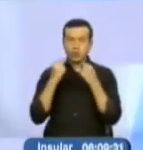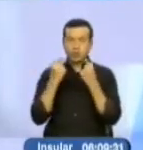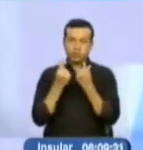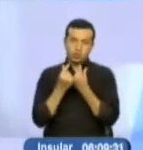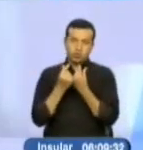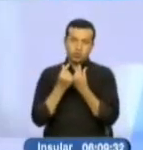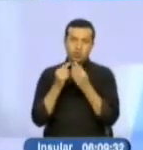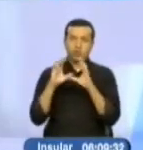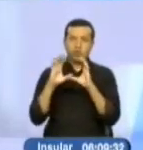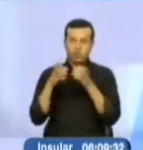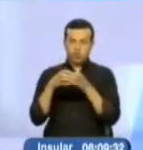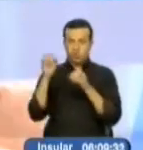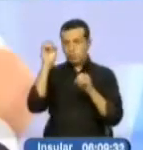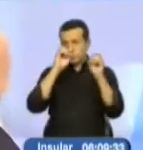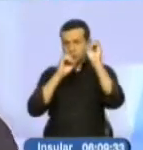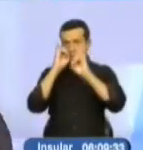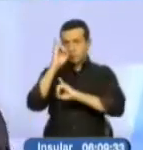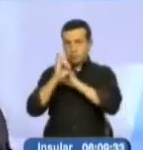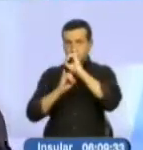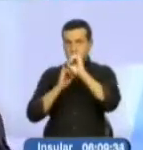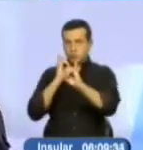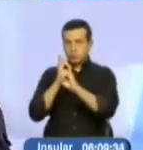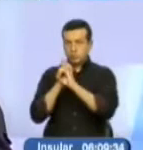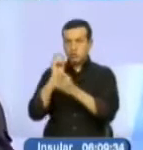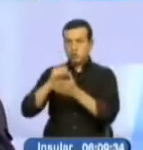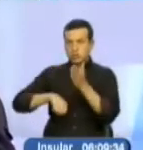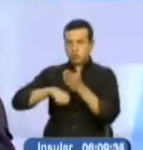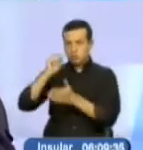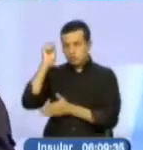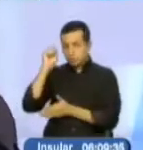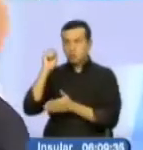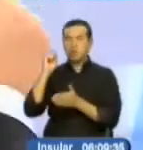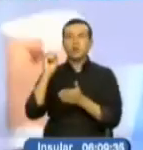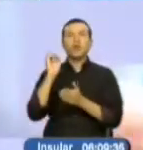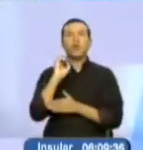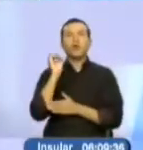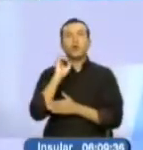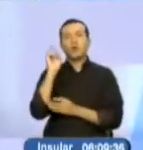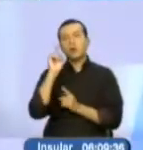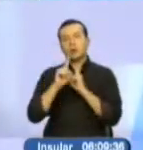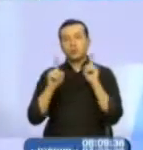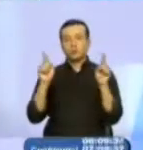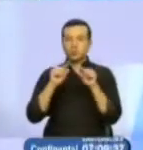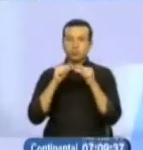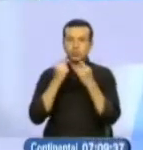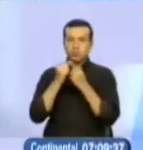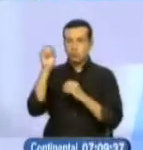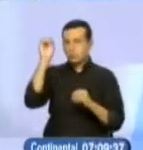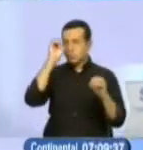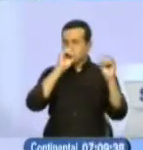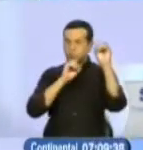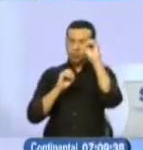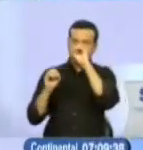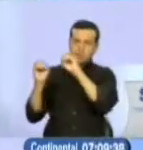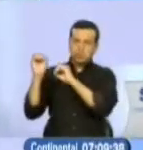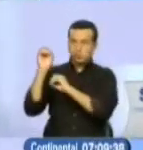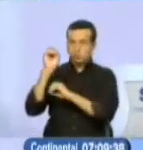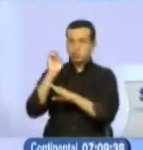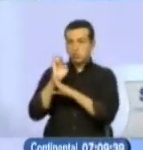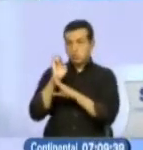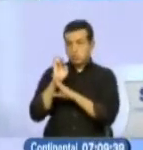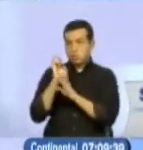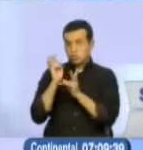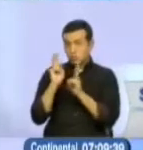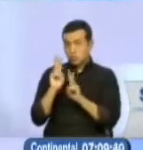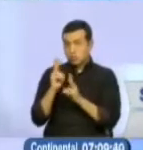misiones de observación internacional que estaban acreditadas como de algunos grupos de observación local